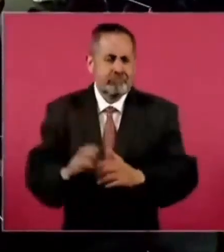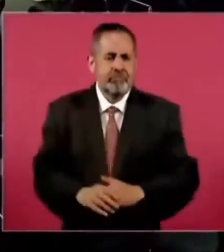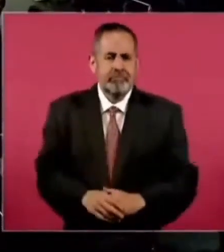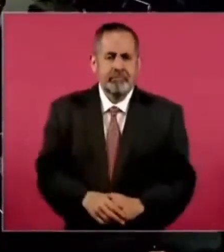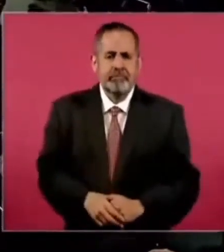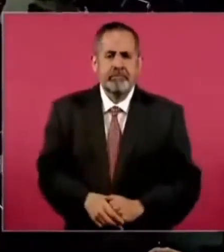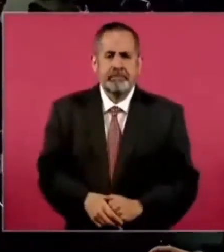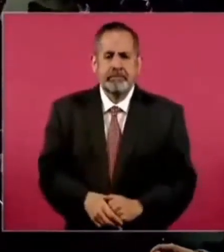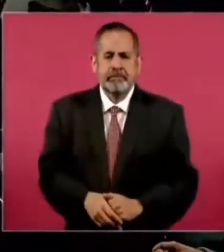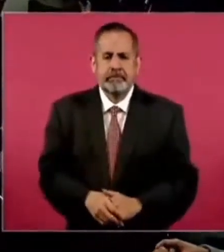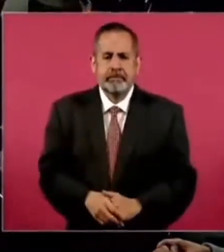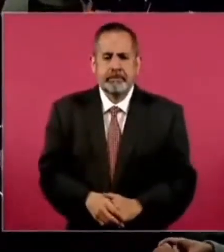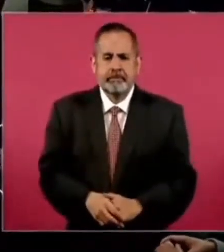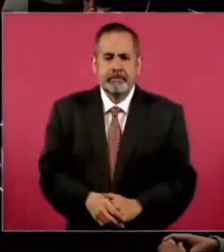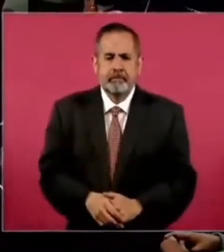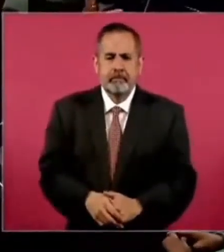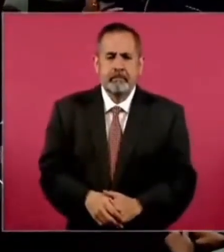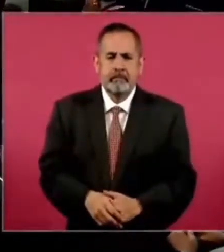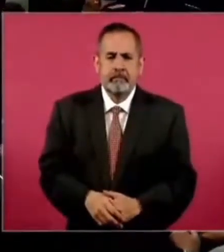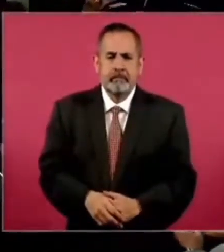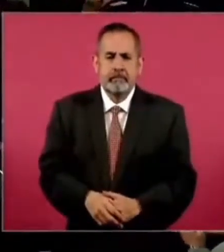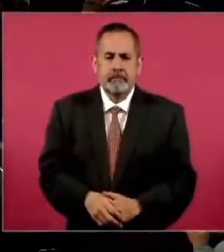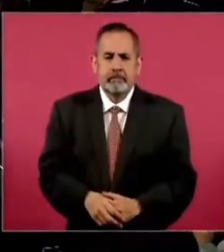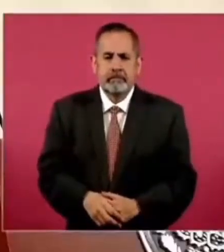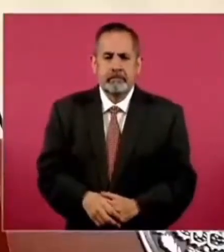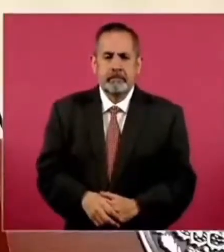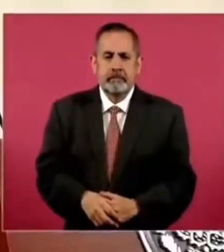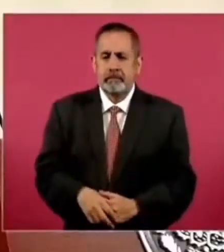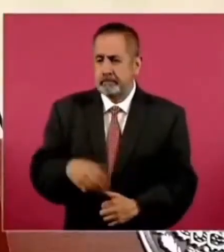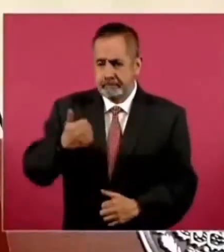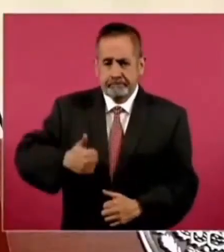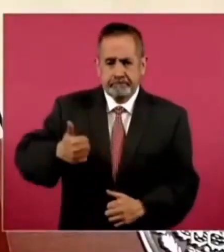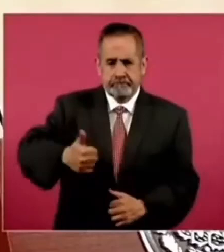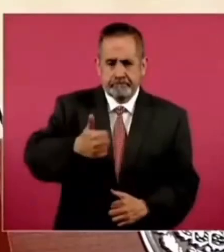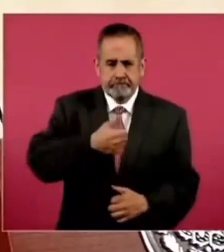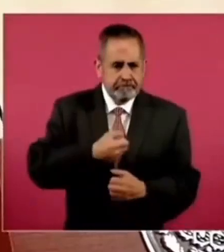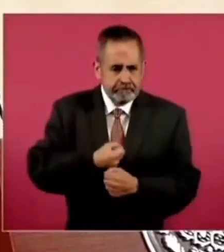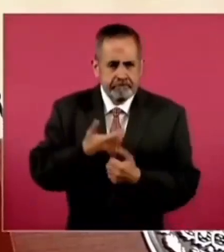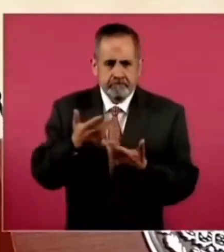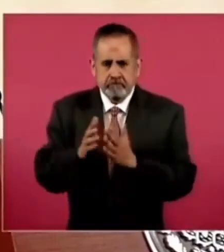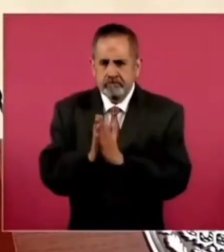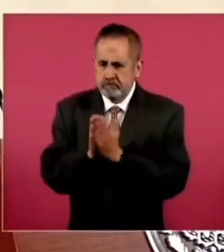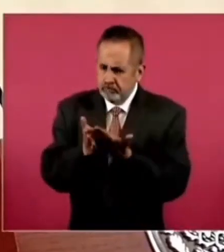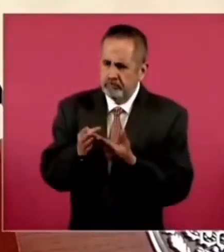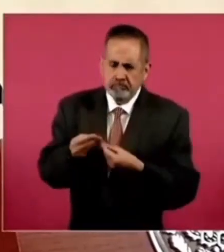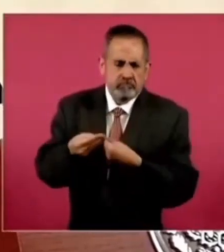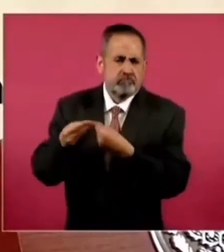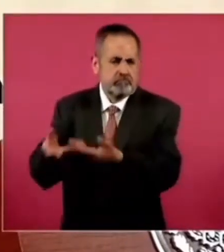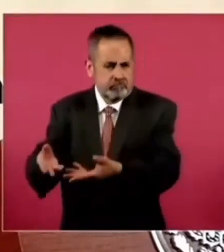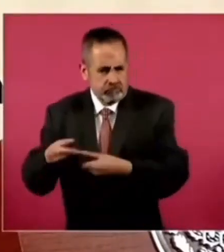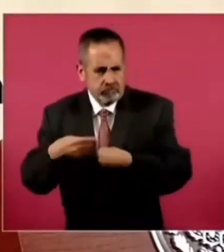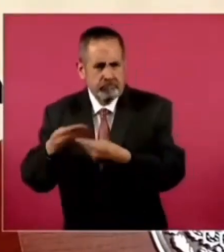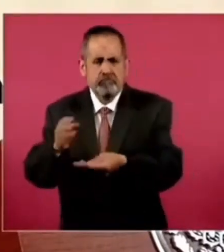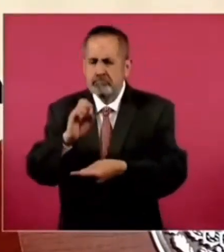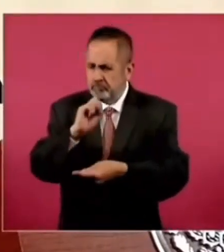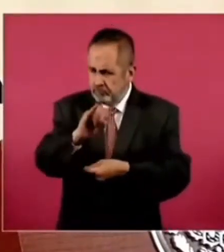Sí, ellos mismos fueron expresando de que iban a entregarlos. O